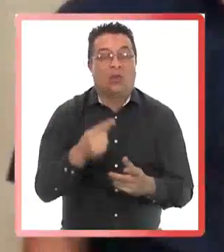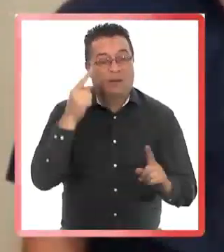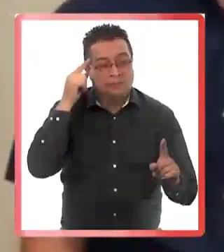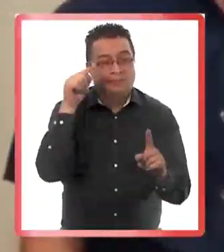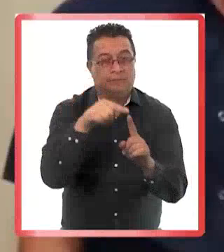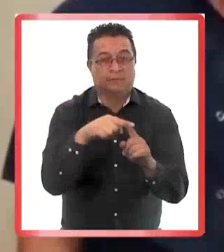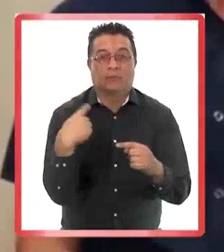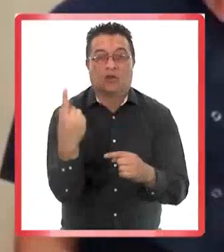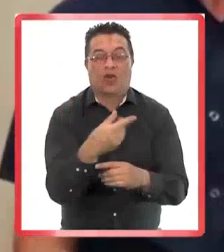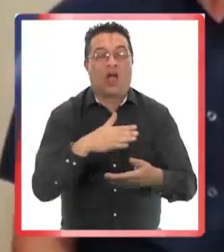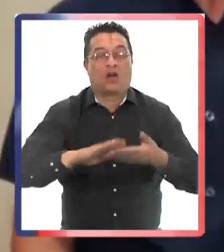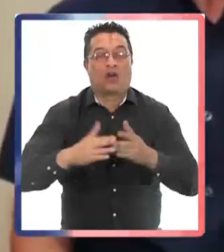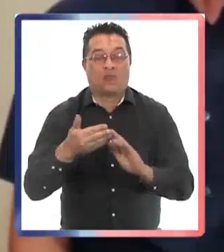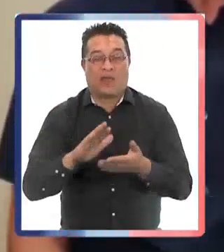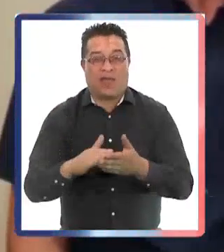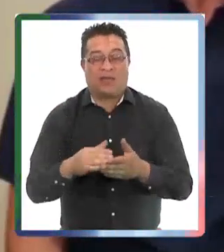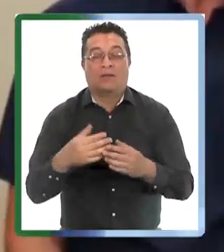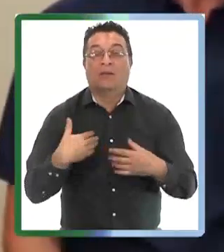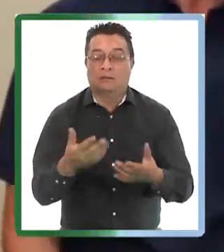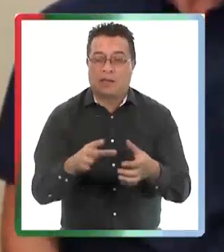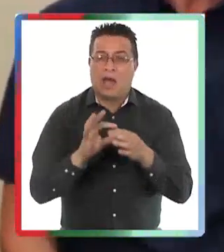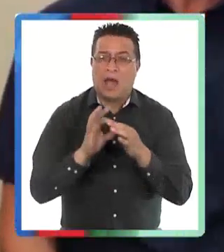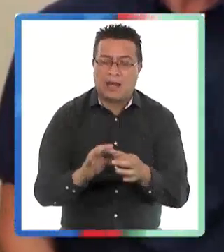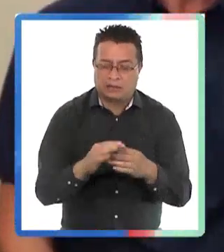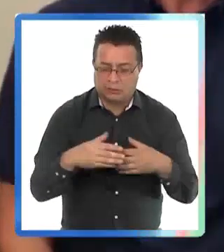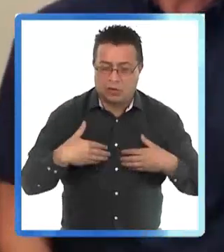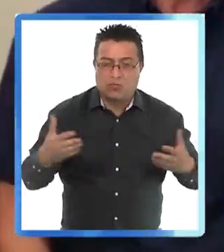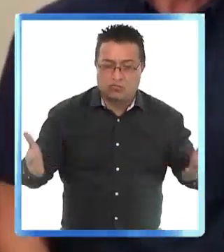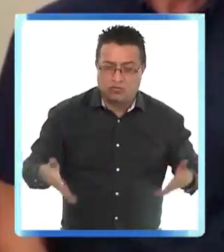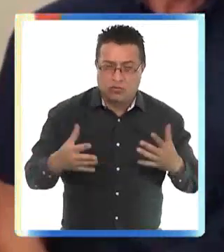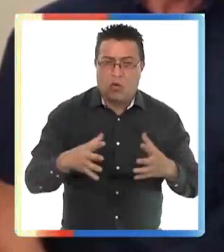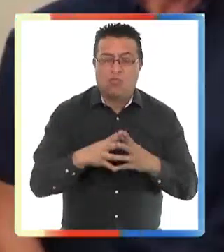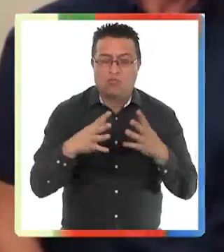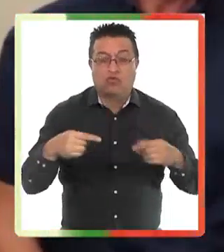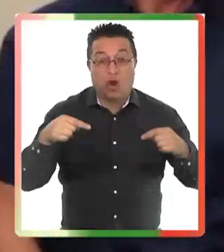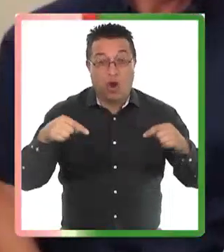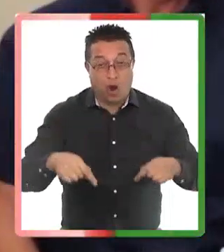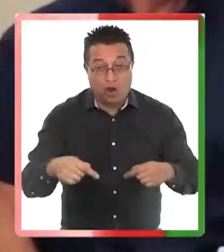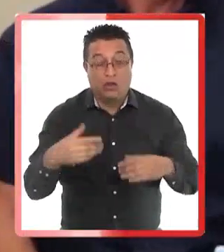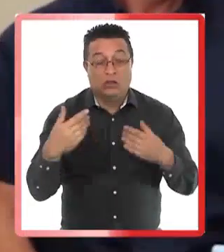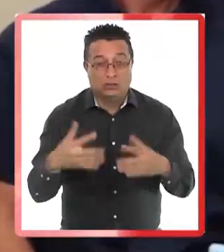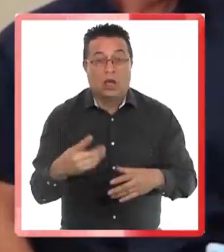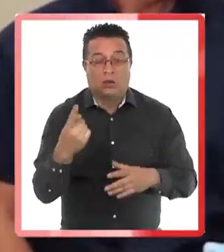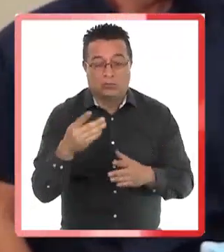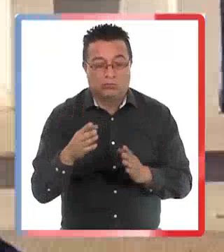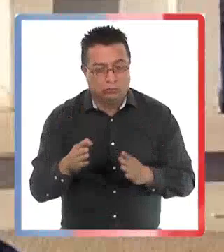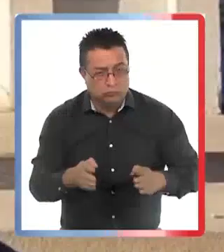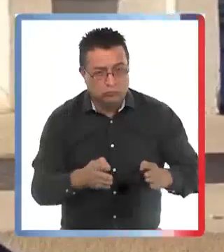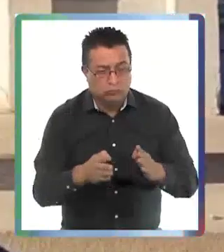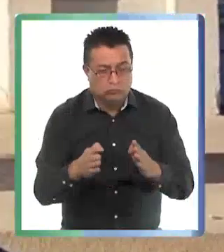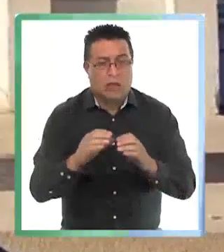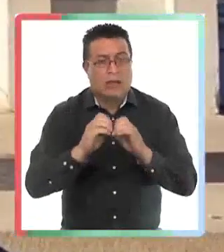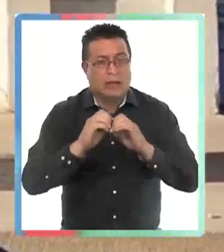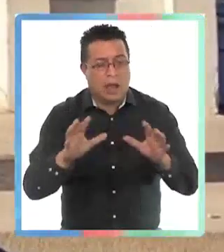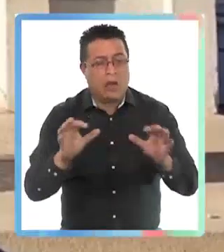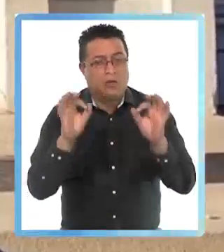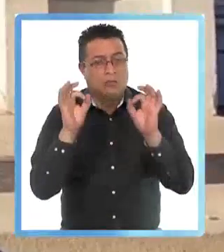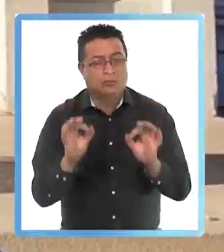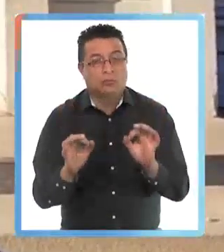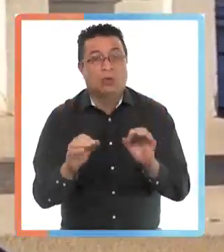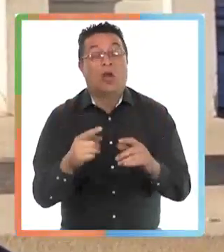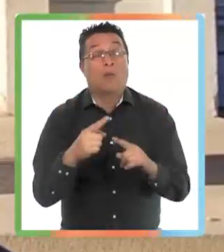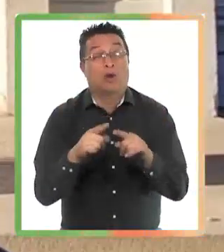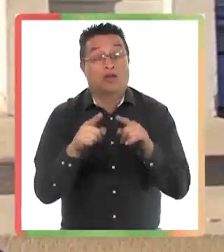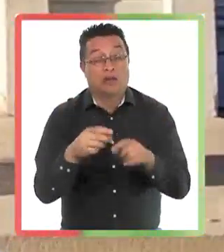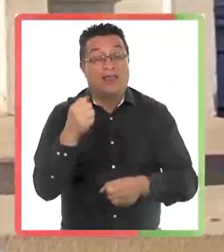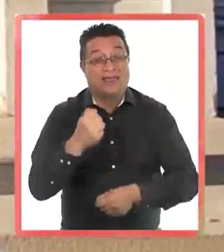salud que van destinados a nuestras comunidades. Agradecido, muy motivado, hoy día tenemos ya una carta de navegación clara y